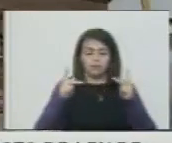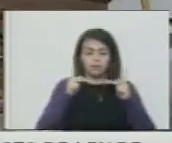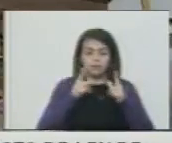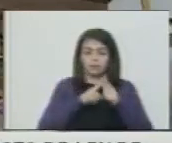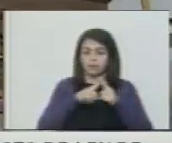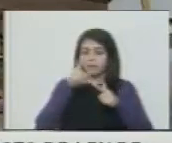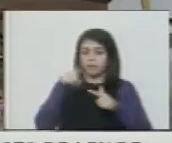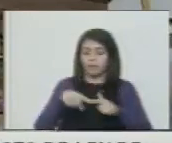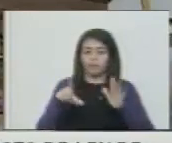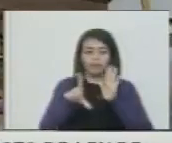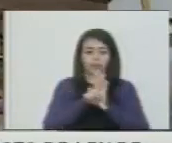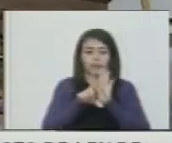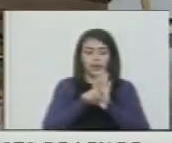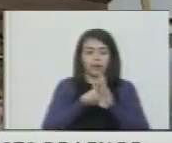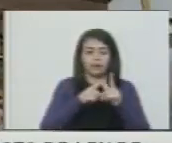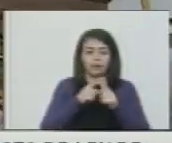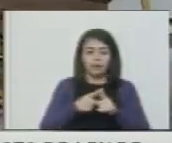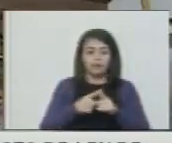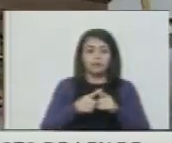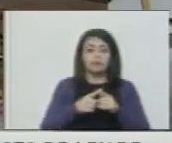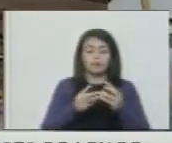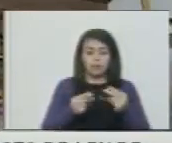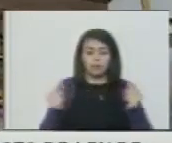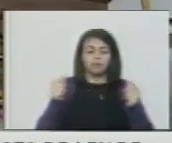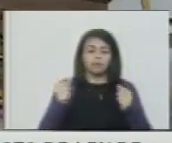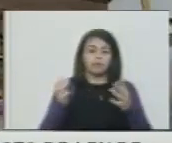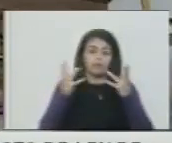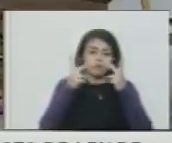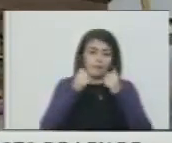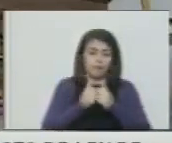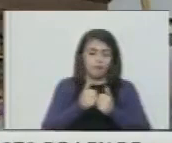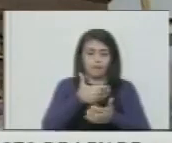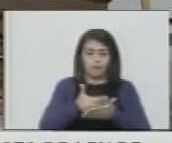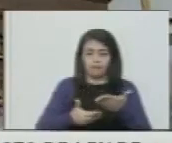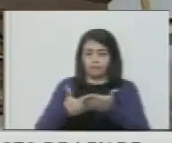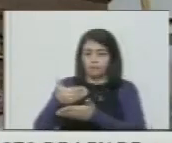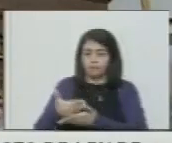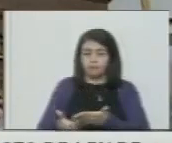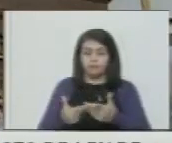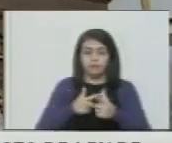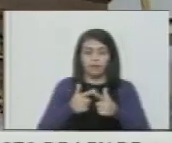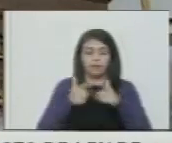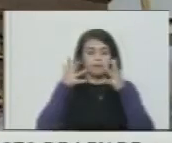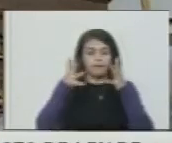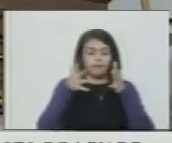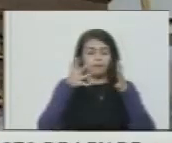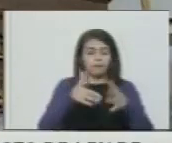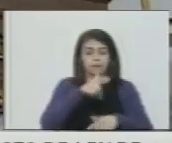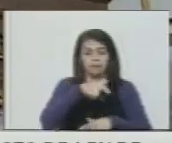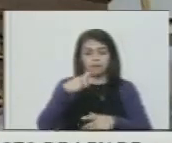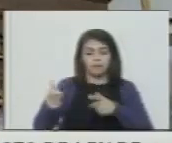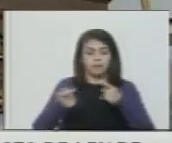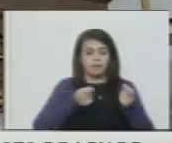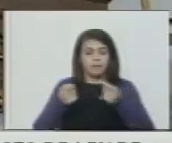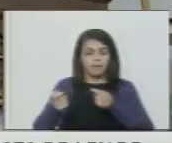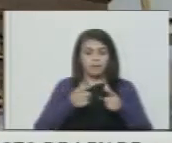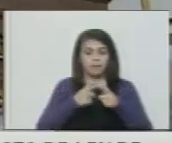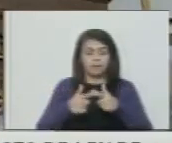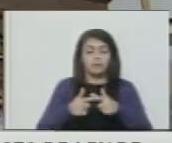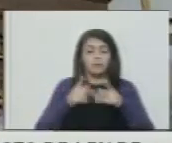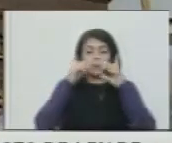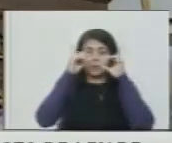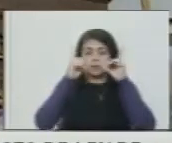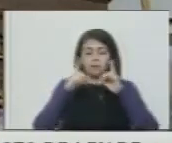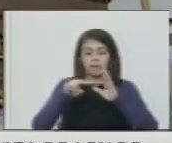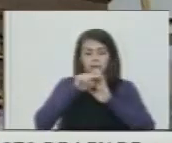Administración Pública y la Ley de Simplificación de Trámites Administrativos, así como girar instrucciones a los sujetos regulados